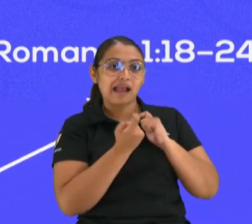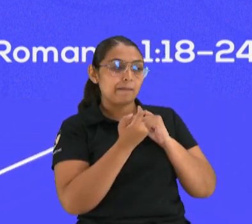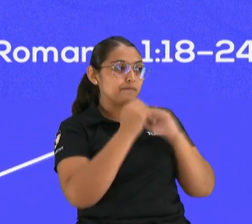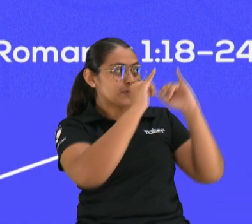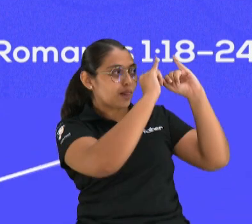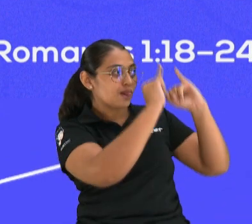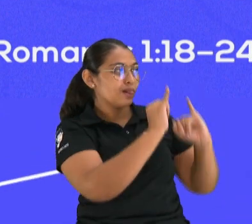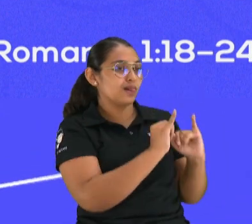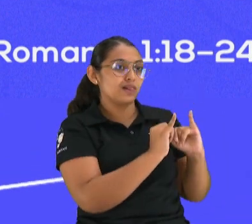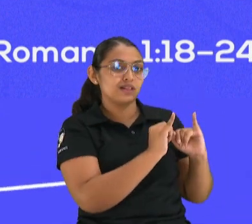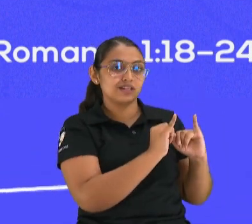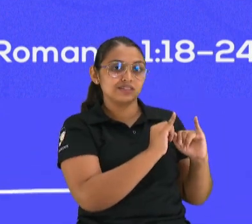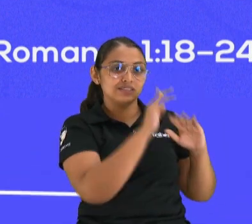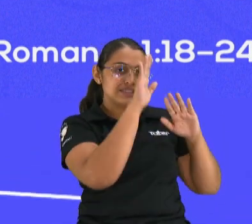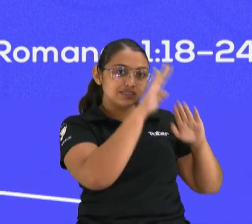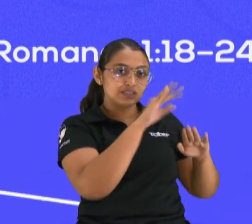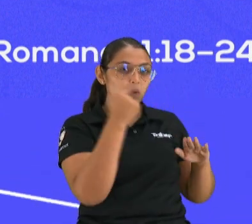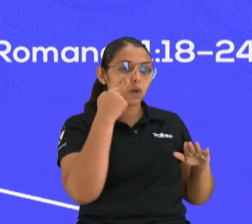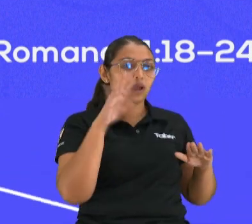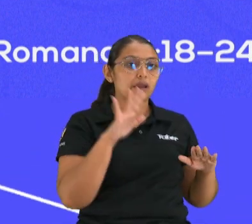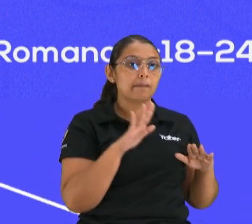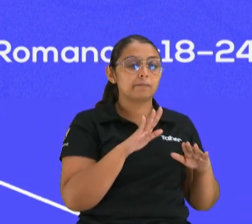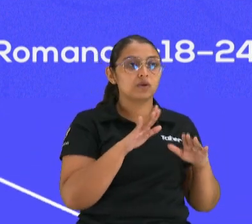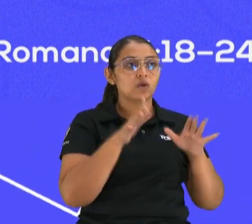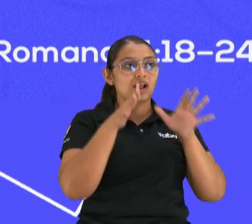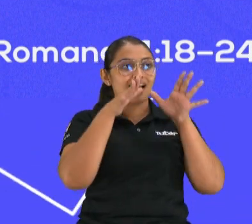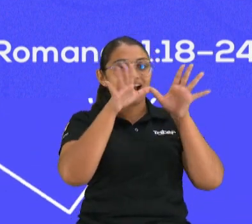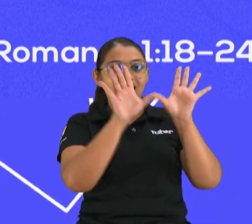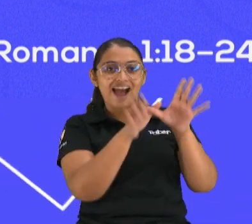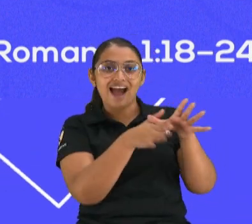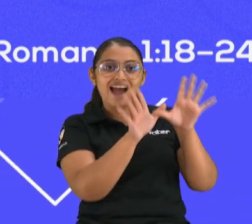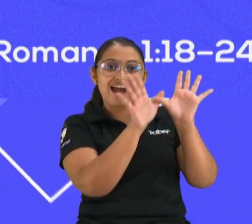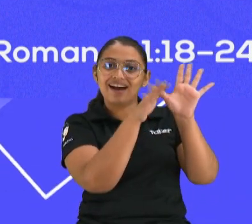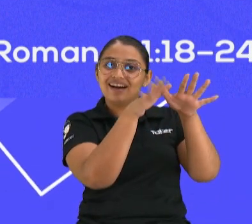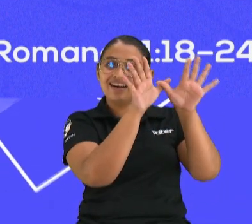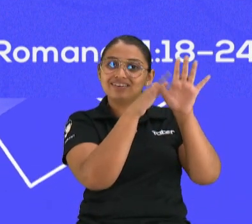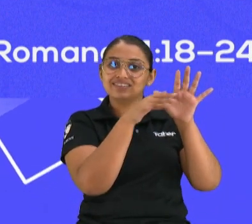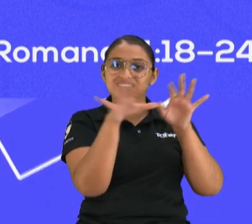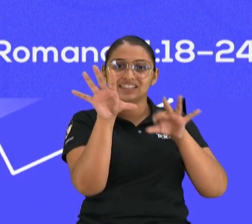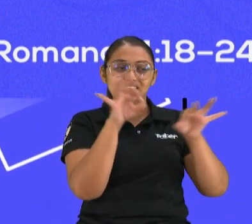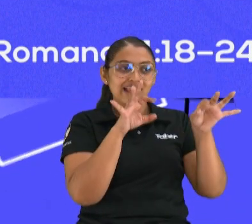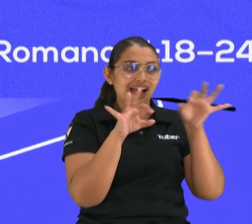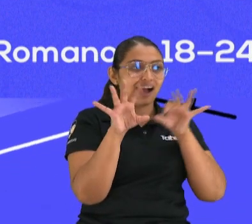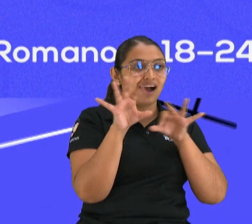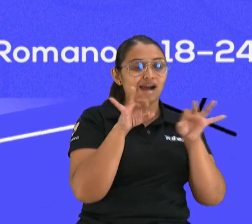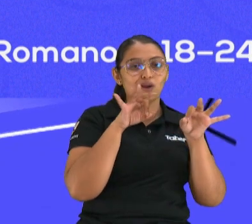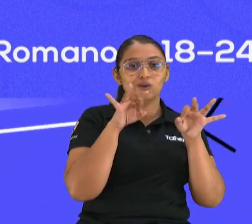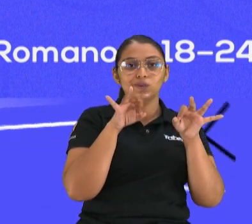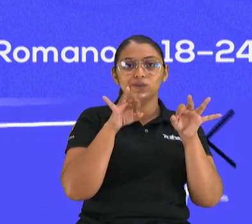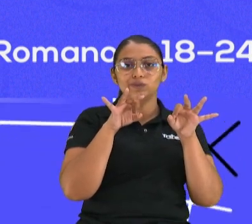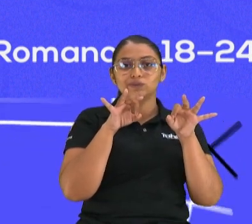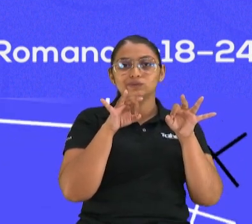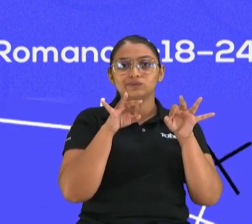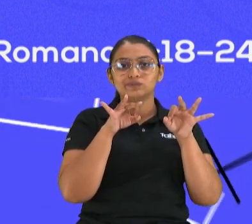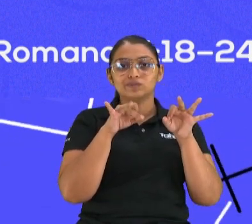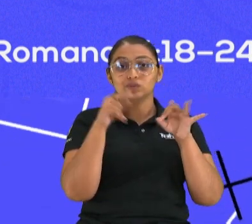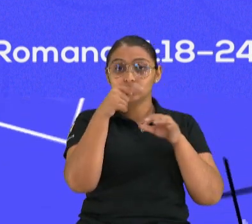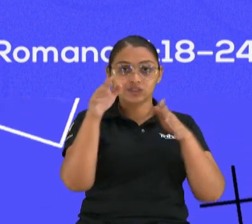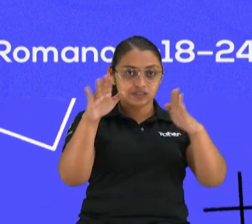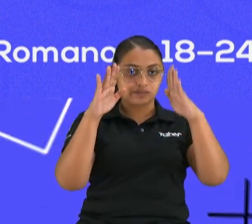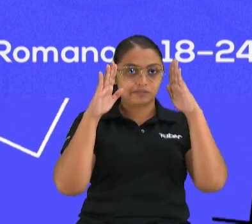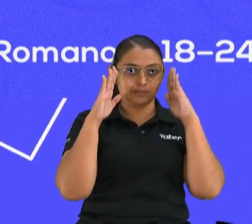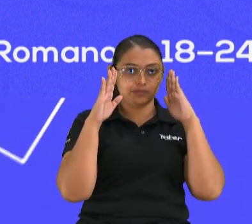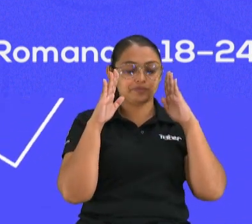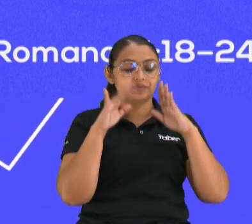de aves de cuadrúpedos y de reptiles atención el 24